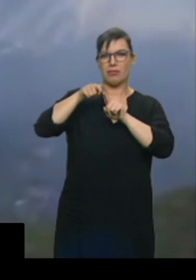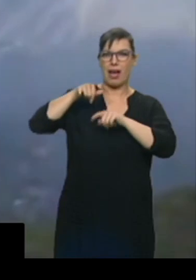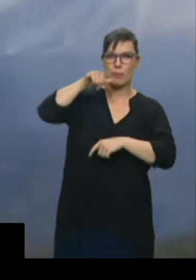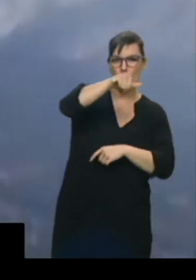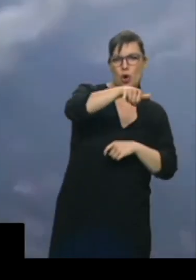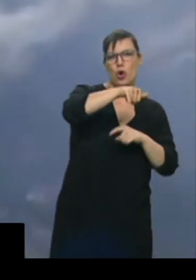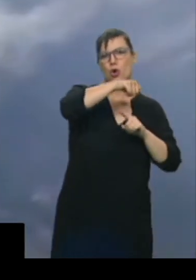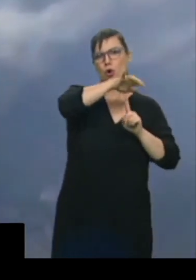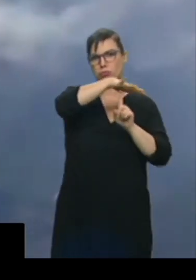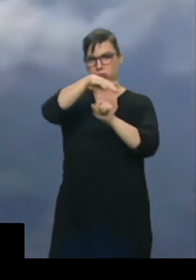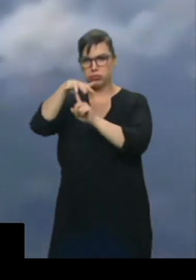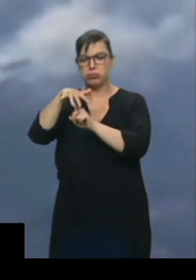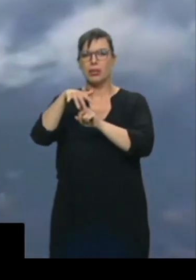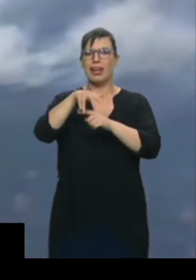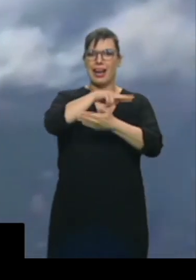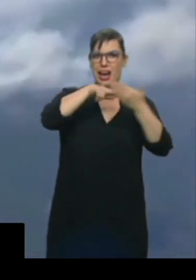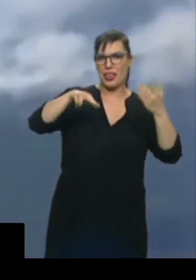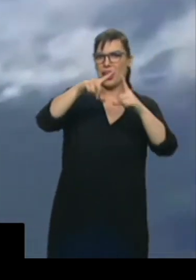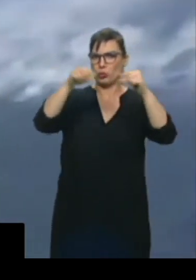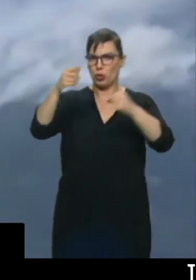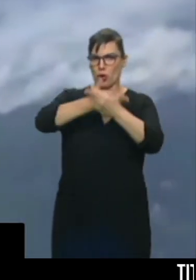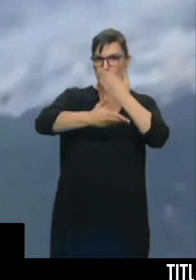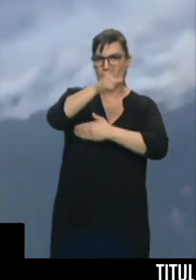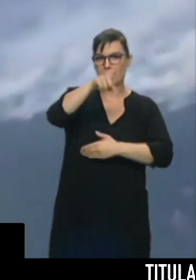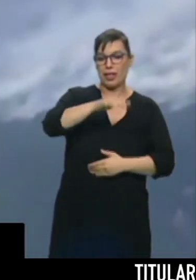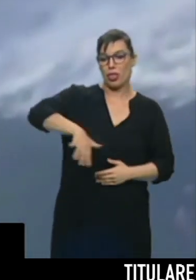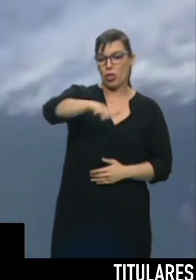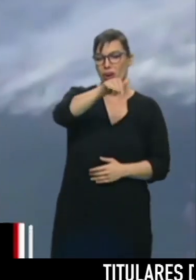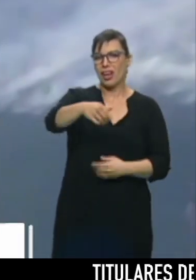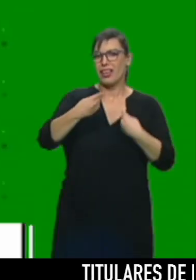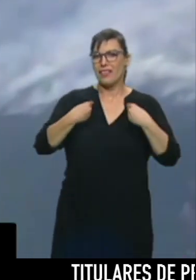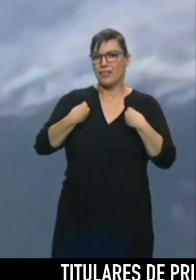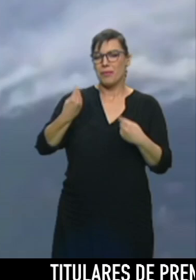Las llamas están afectando a una zona habitada por osos y urogallos.